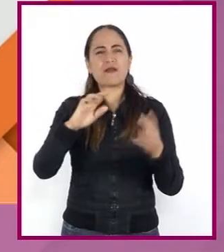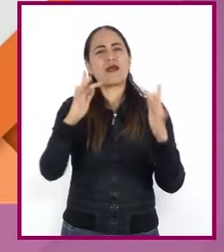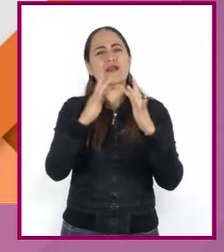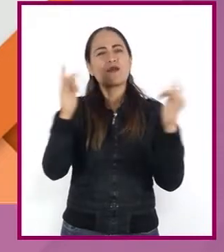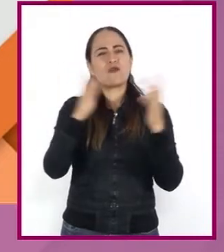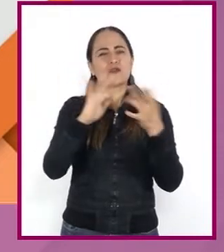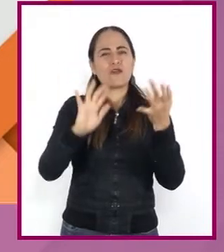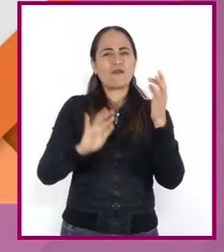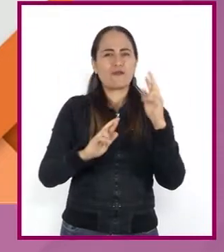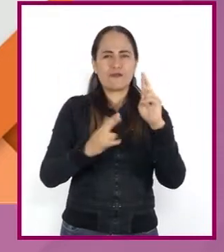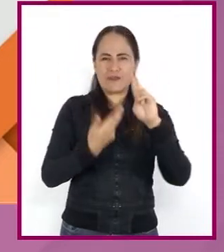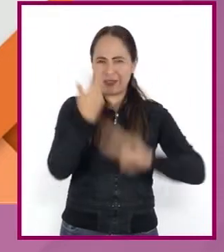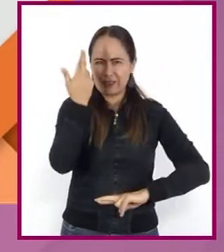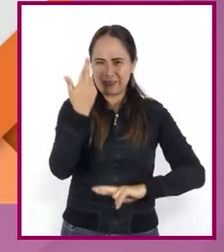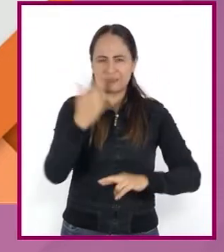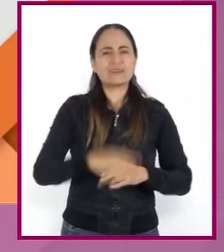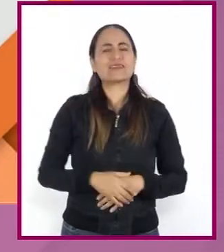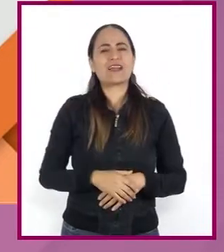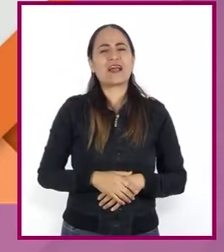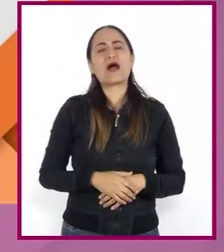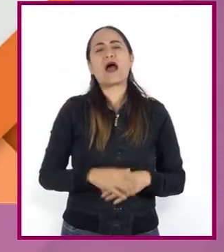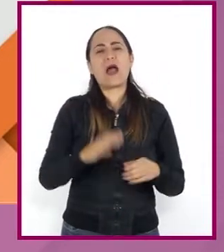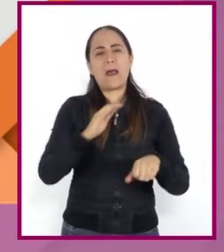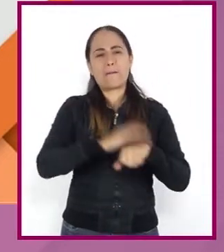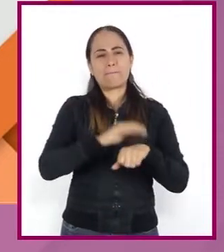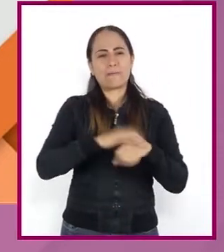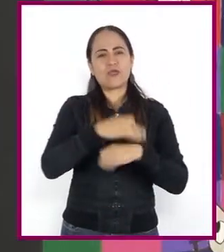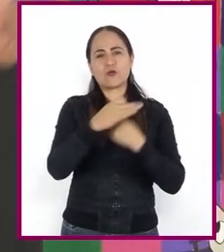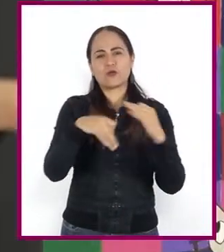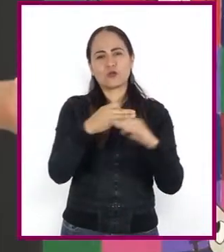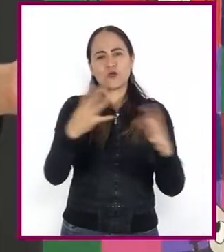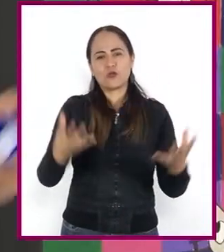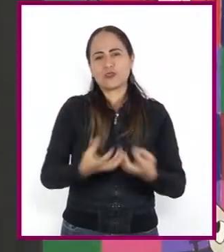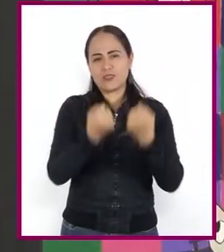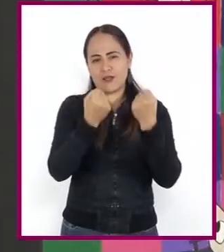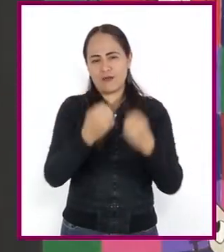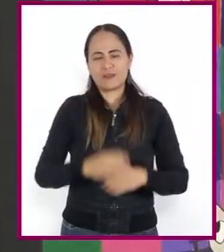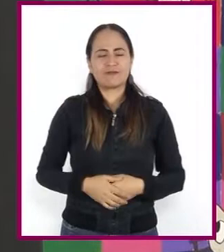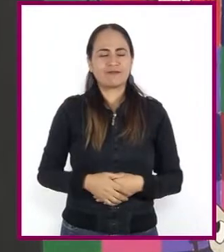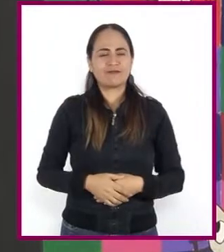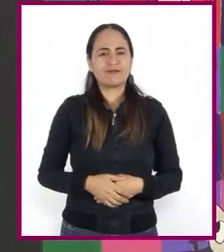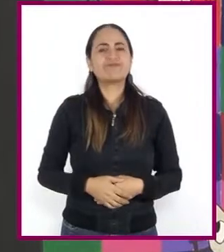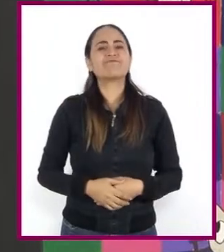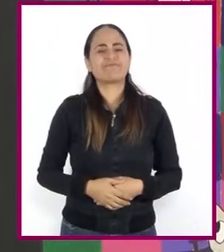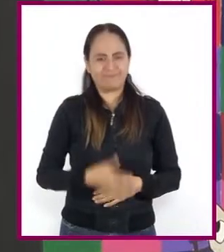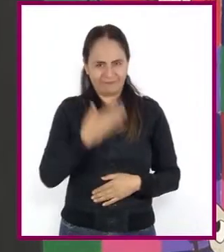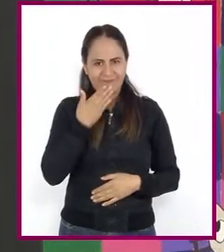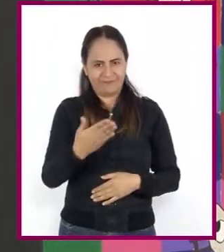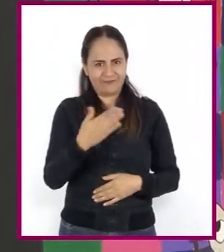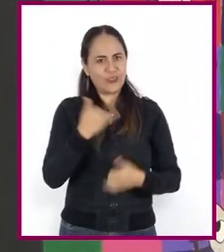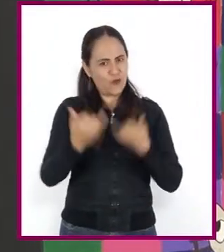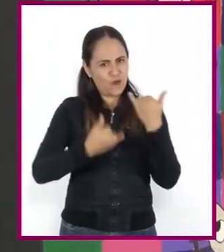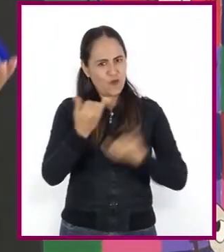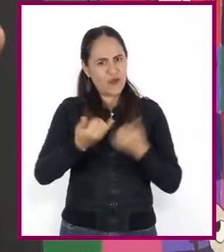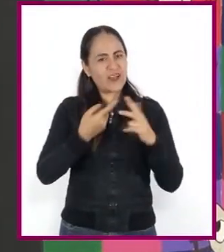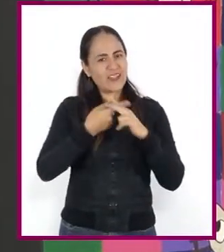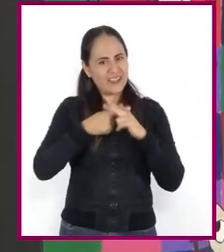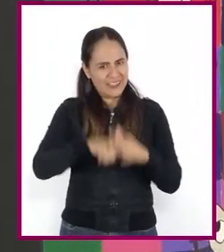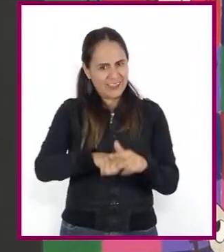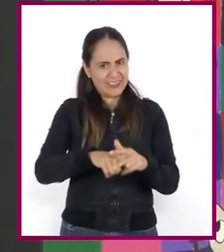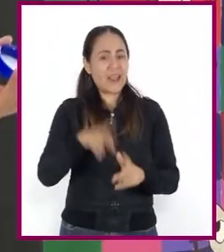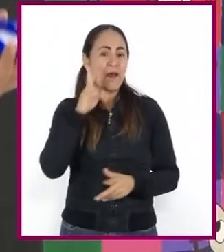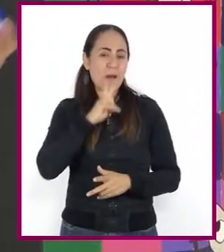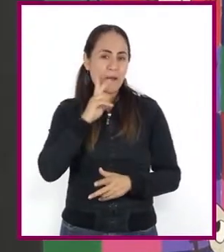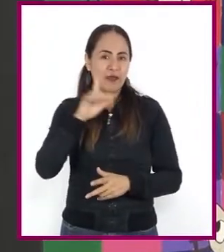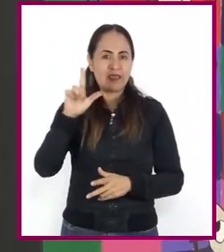Francesa, salvación de todos mis amigos. Ahora sí, vamos a jugar. Leslie, toma el